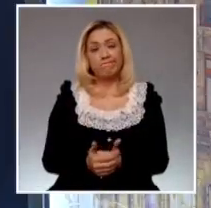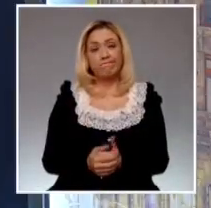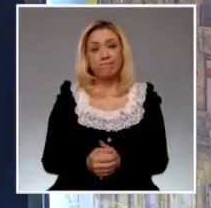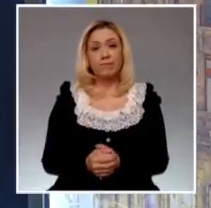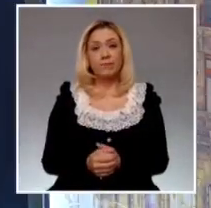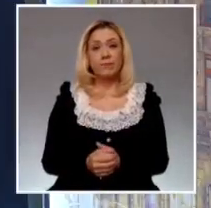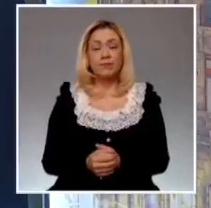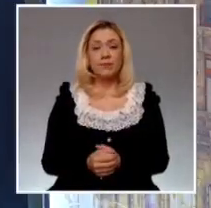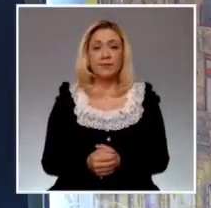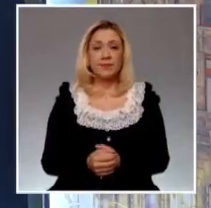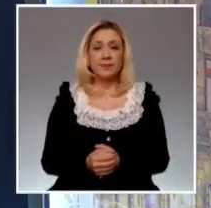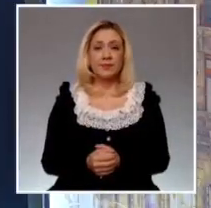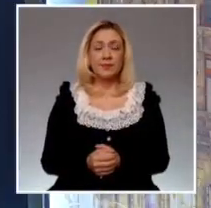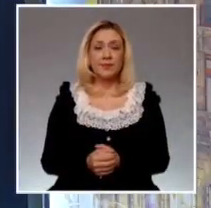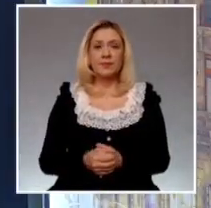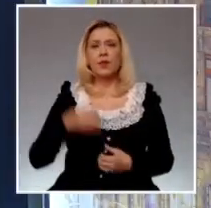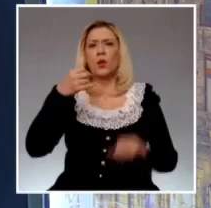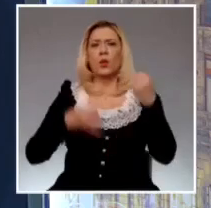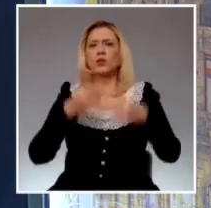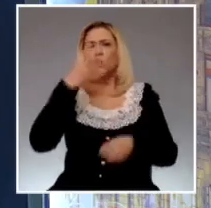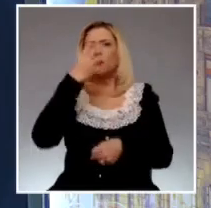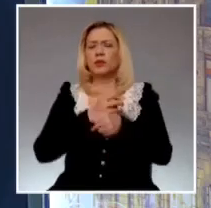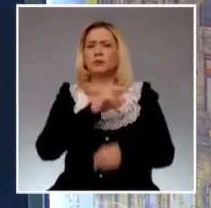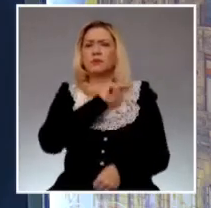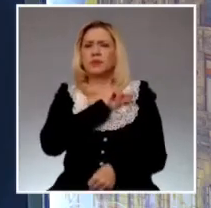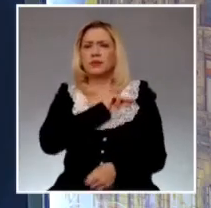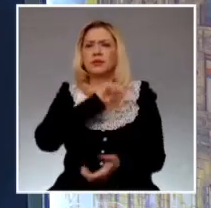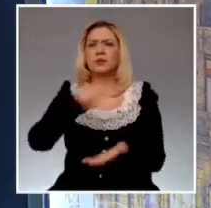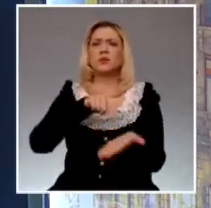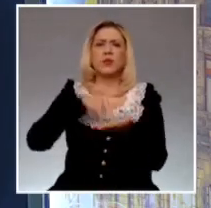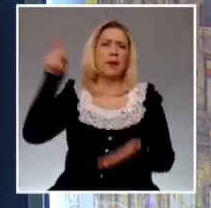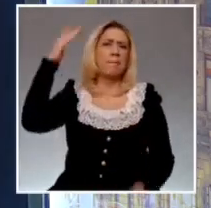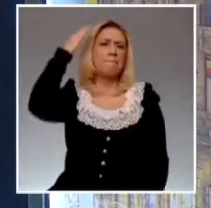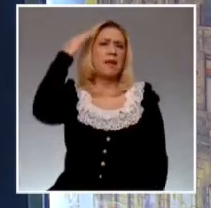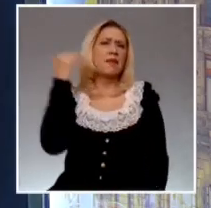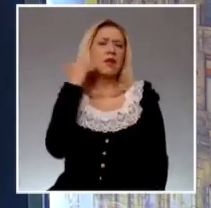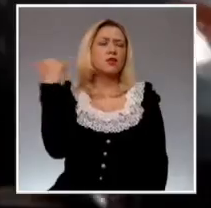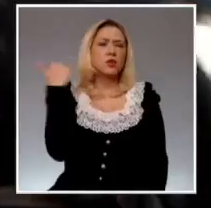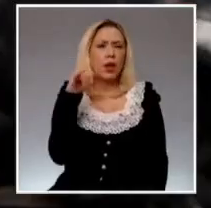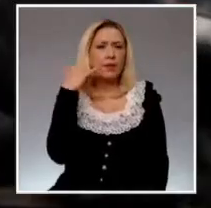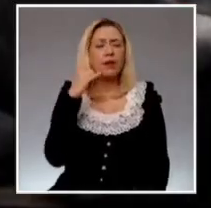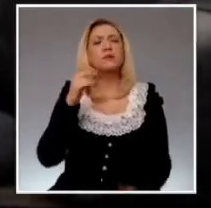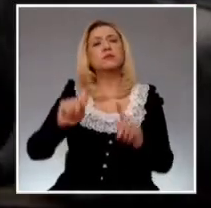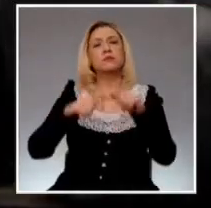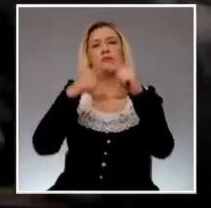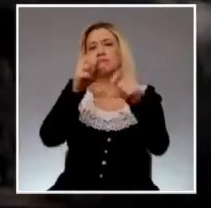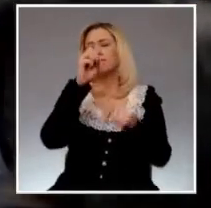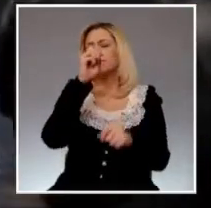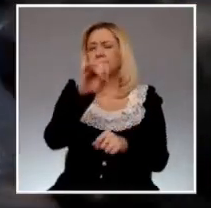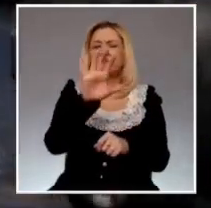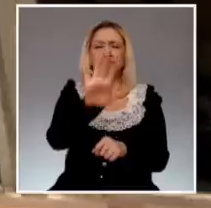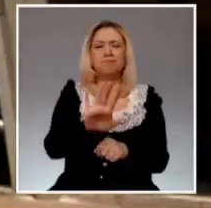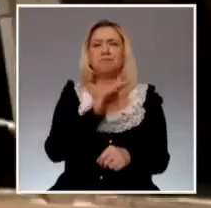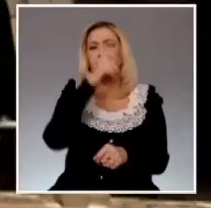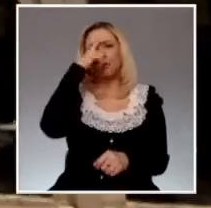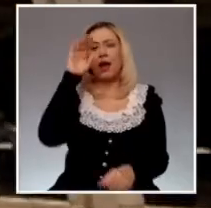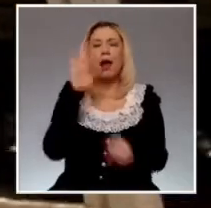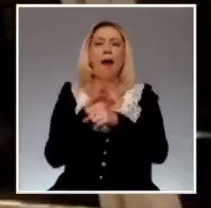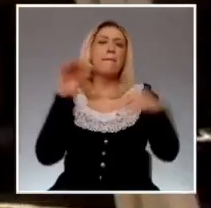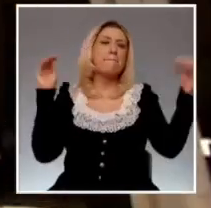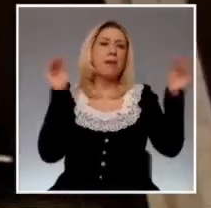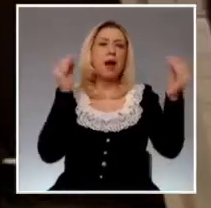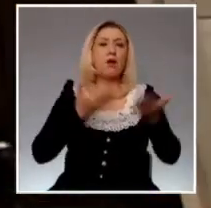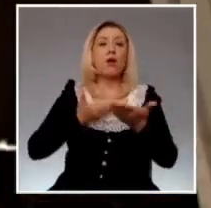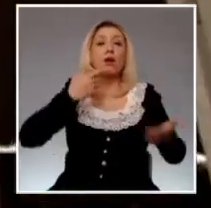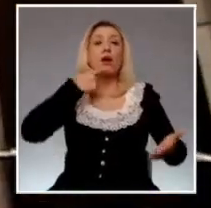La jueza cuarta de distrito con residencia en Mérida, Yucatán, concedió la suspensión provisional en el amparo promovido por un grupo de niñas y